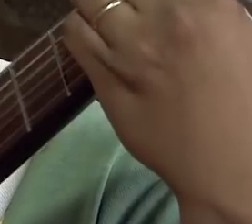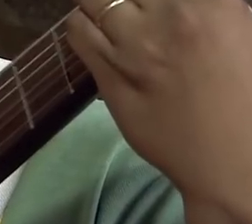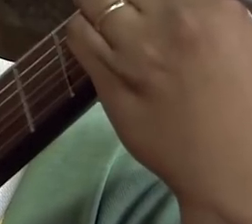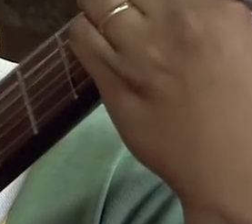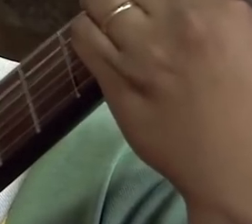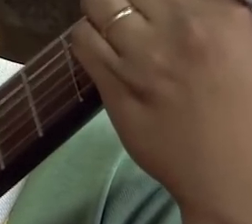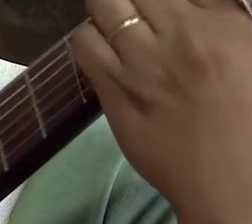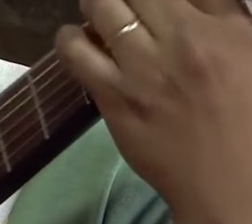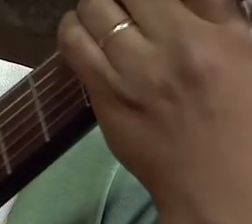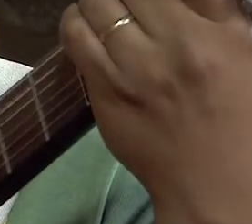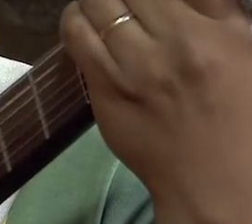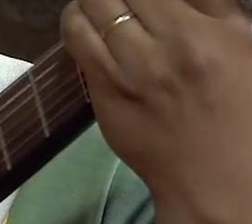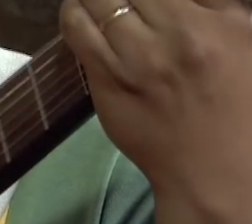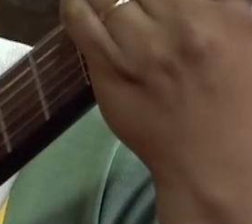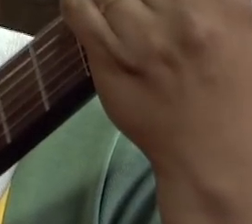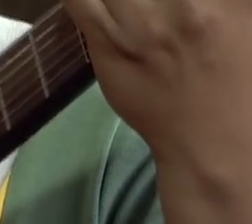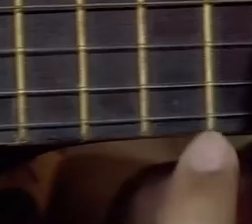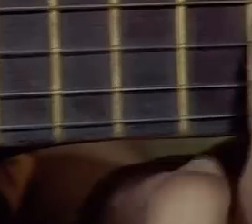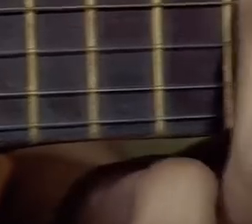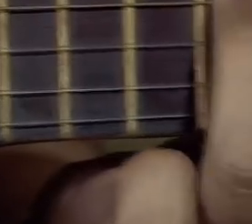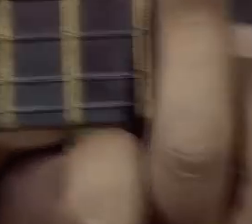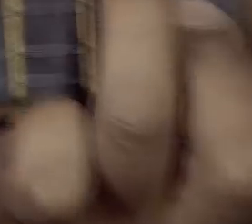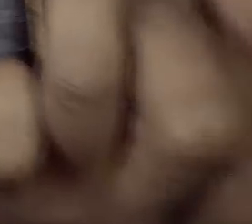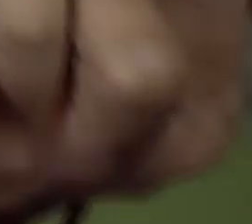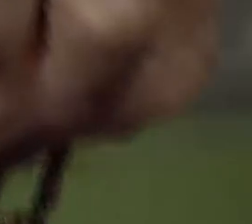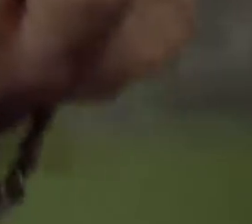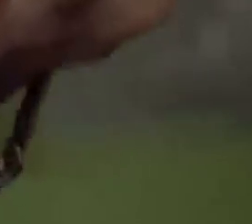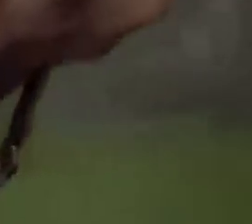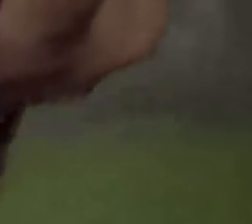buena noticia.